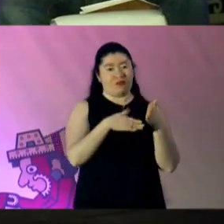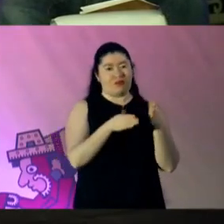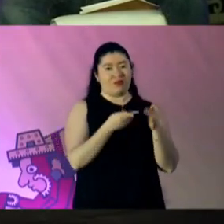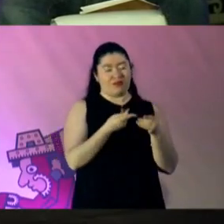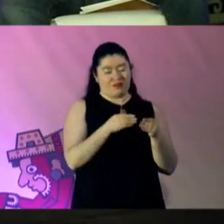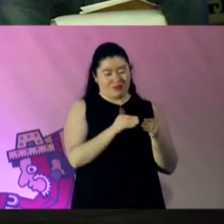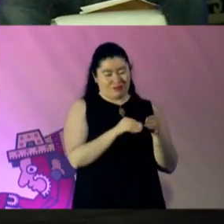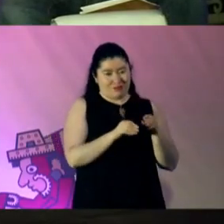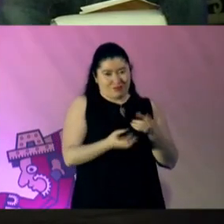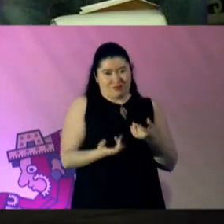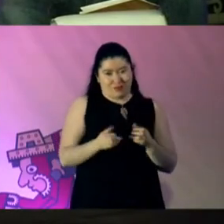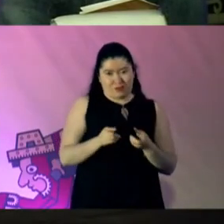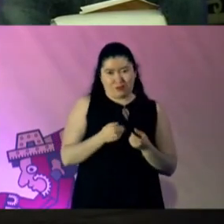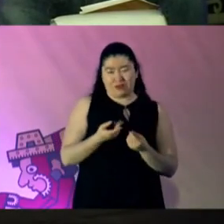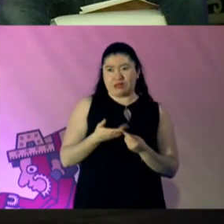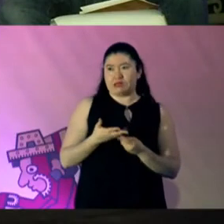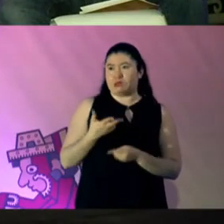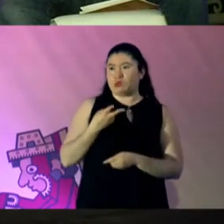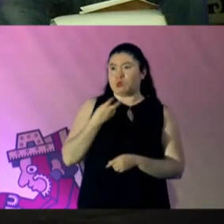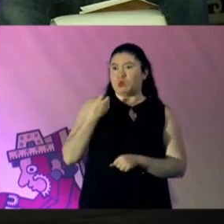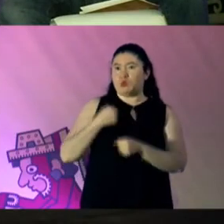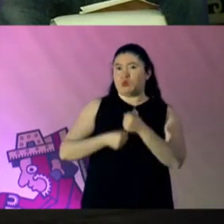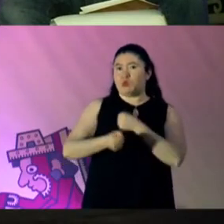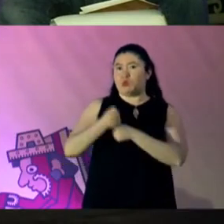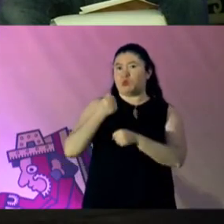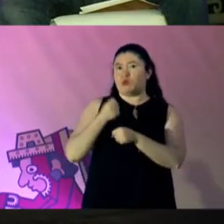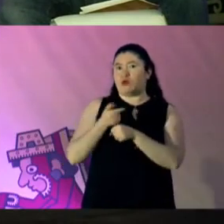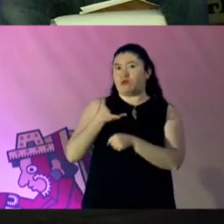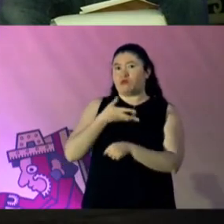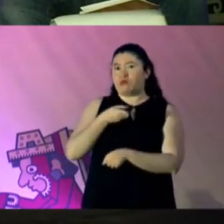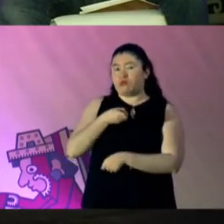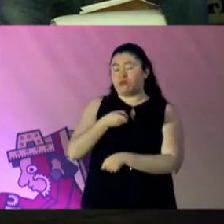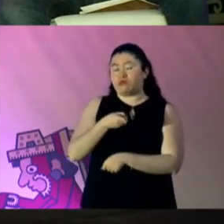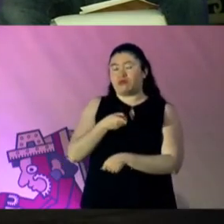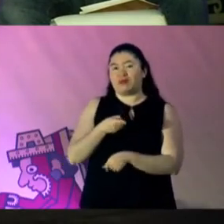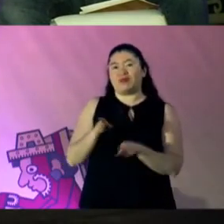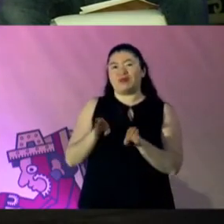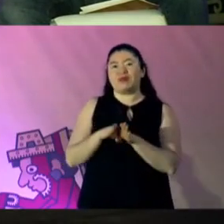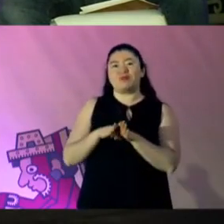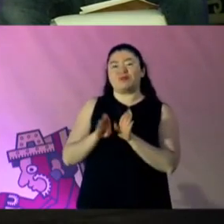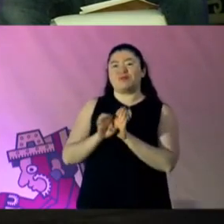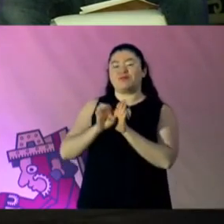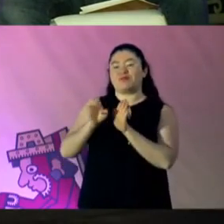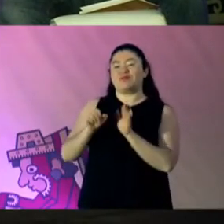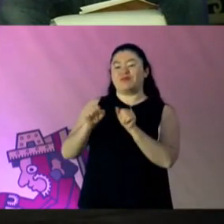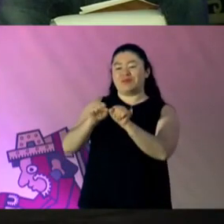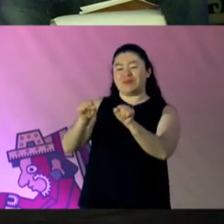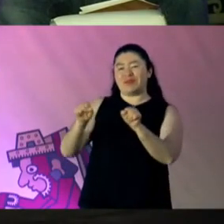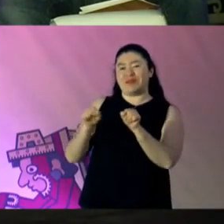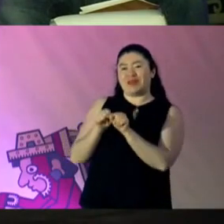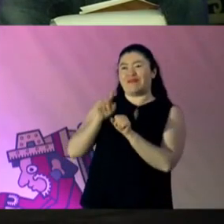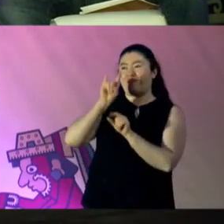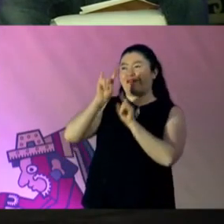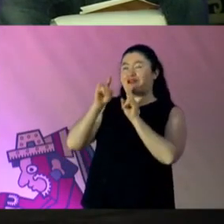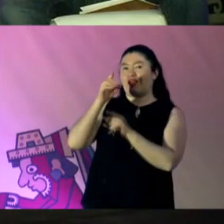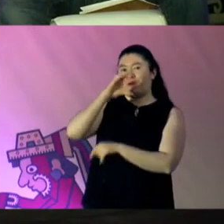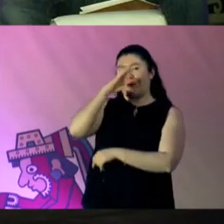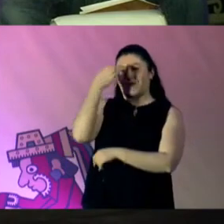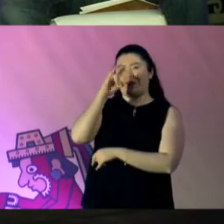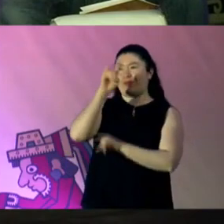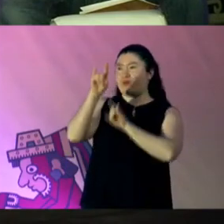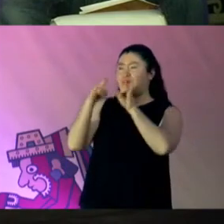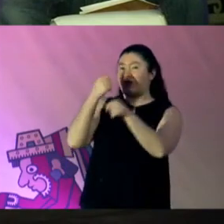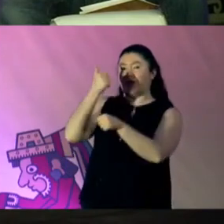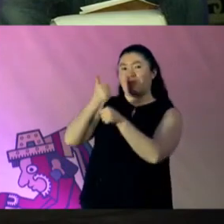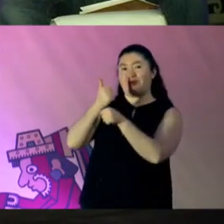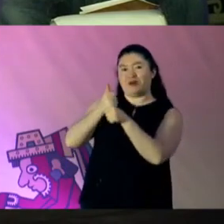estufa creo que tiene como 200 años y es muy chistoso porque ves en la sala este fotos de sus de sus abuelos y